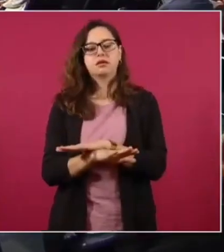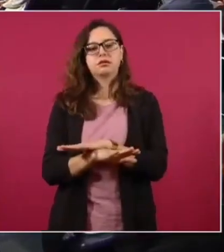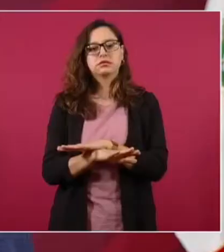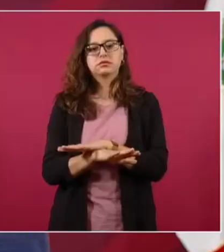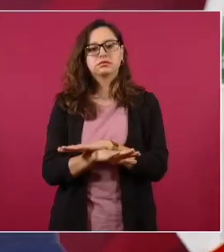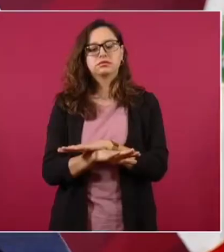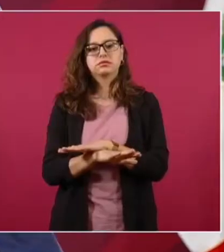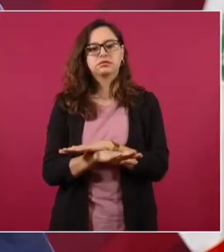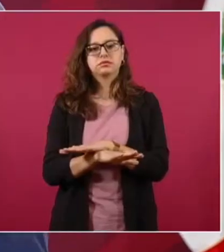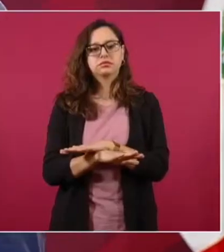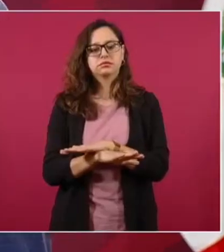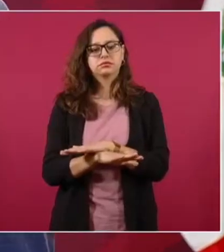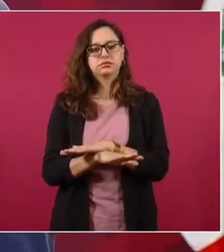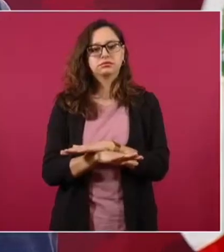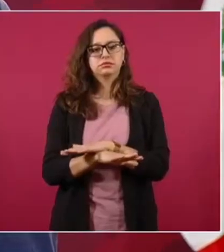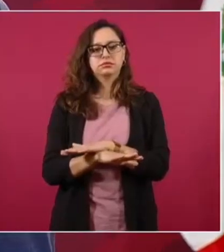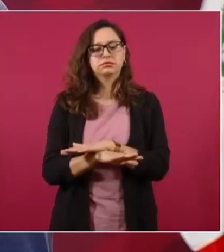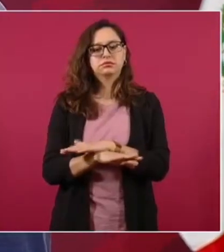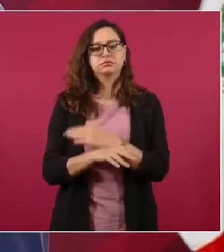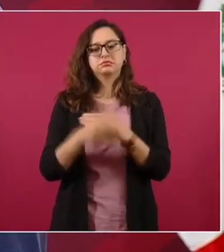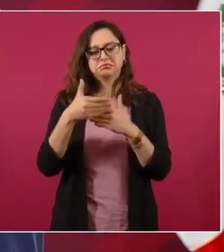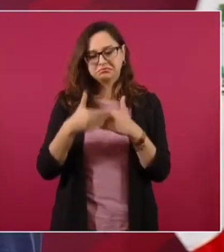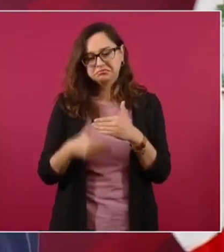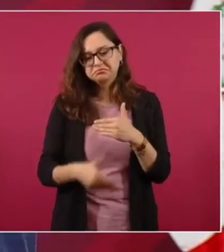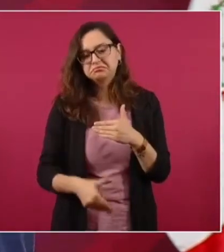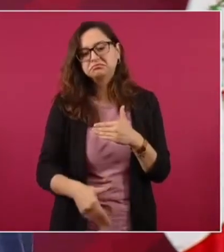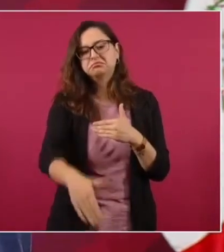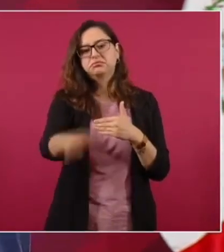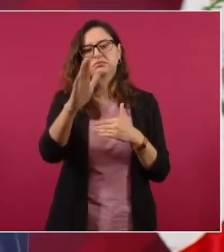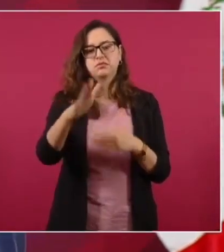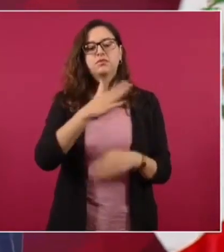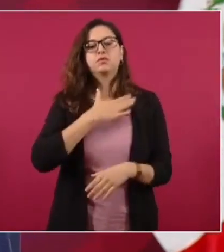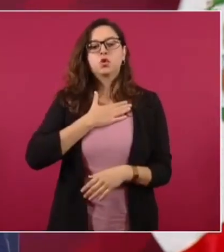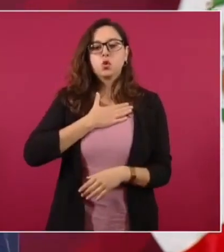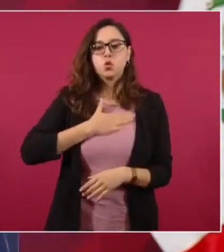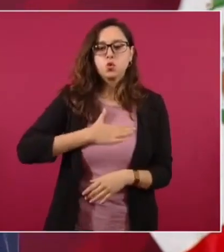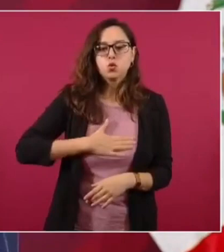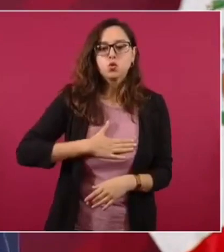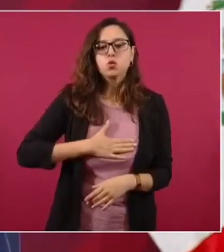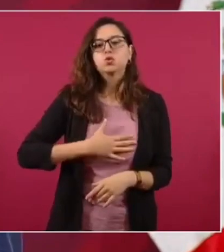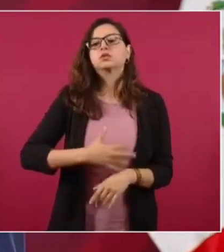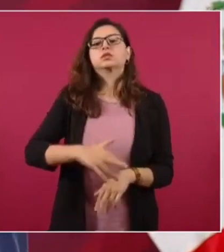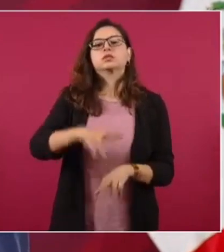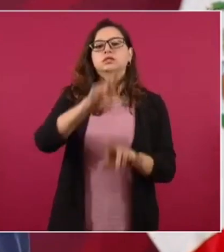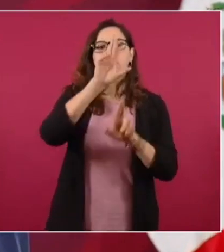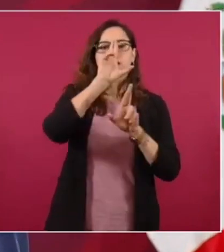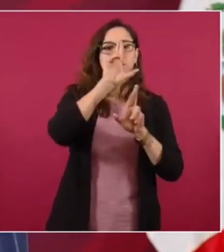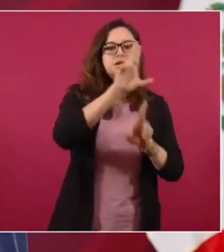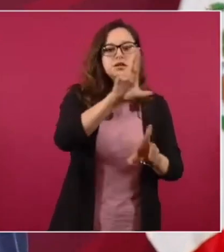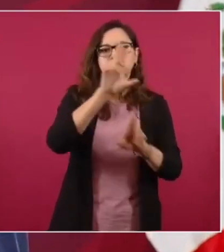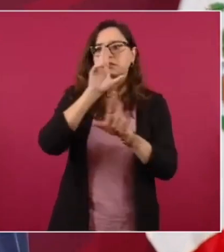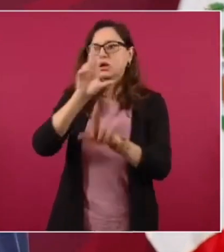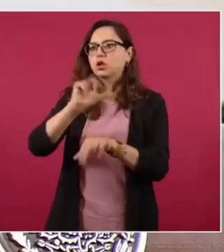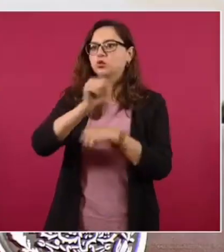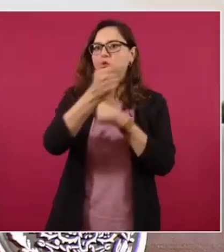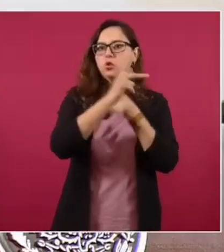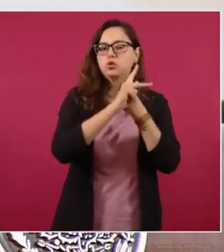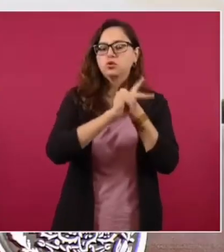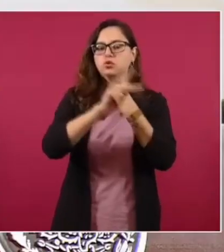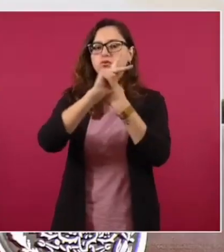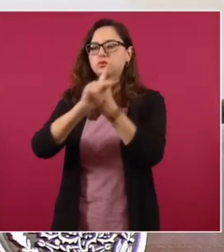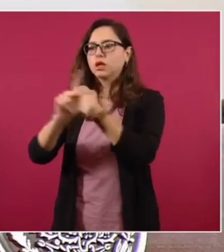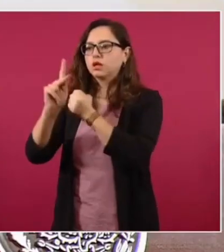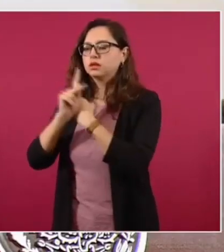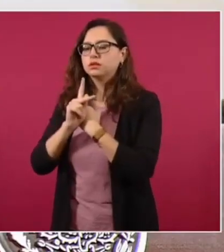y que solo con la justicia, con el respeto a las soberanías,